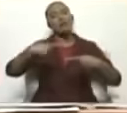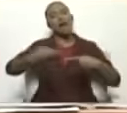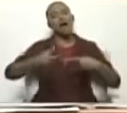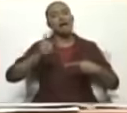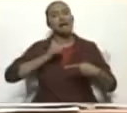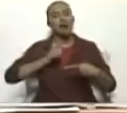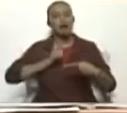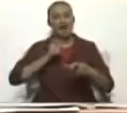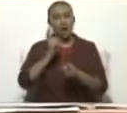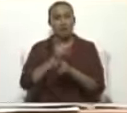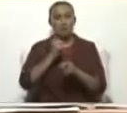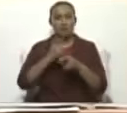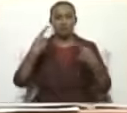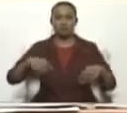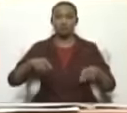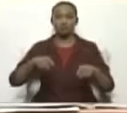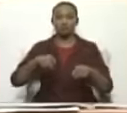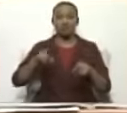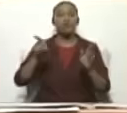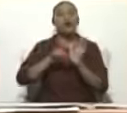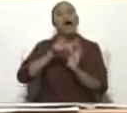hizo la Copa América aquí, 7.